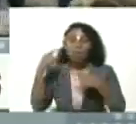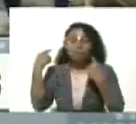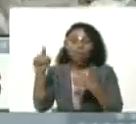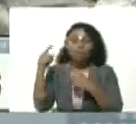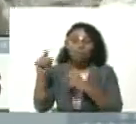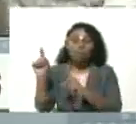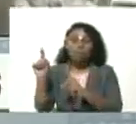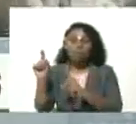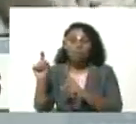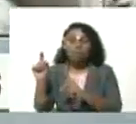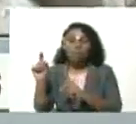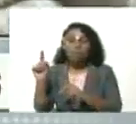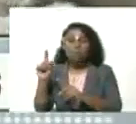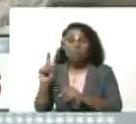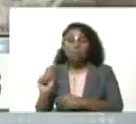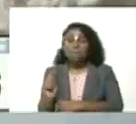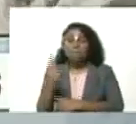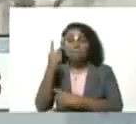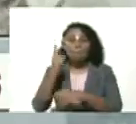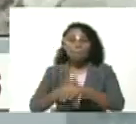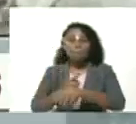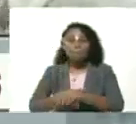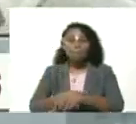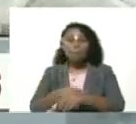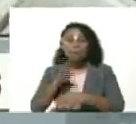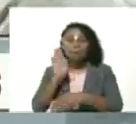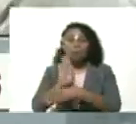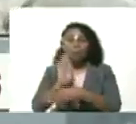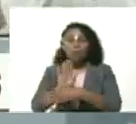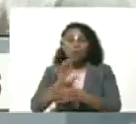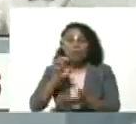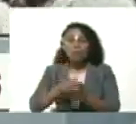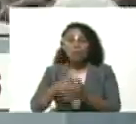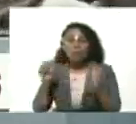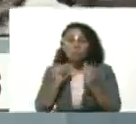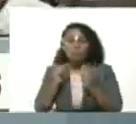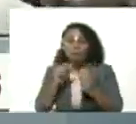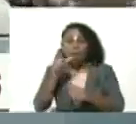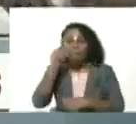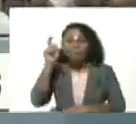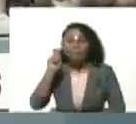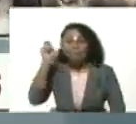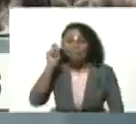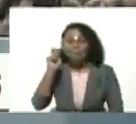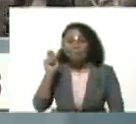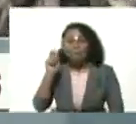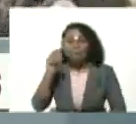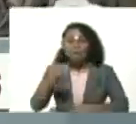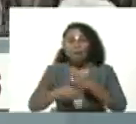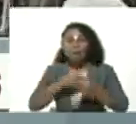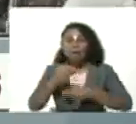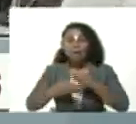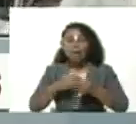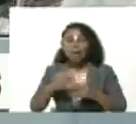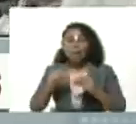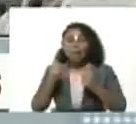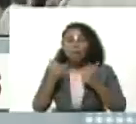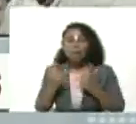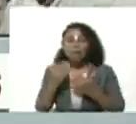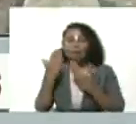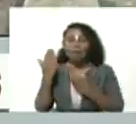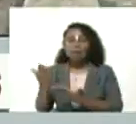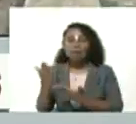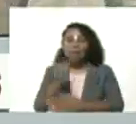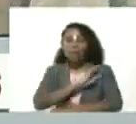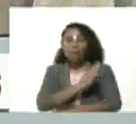que desde un primer momento nuestro protector del Estado de Mérida, el diputado Jason Guzmán, estuvo inmediatamente allí, la